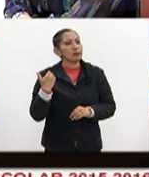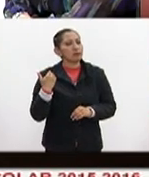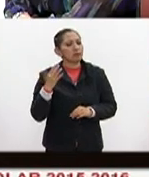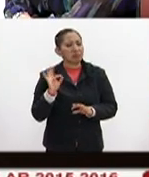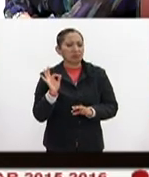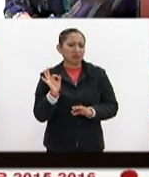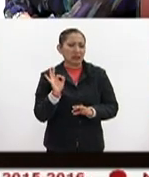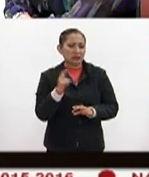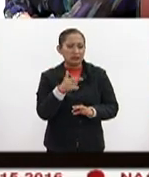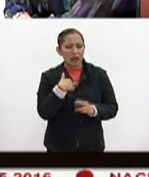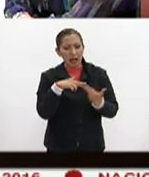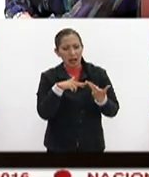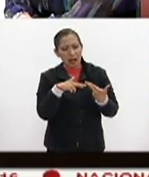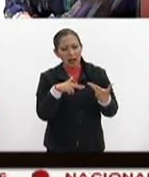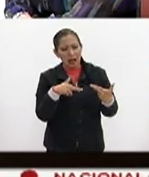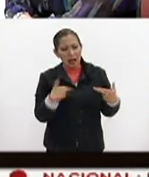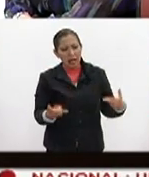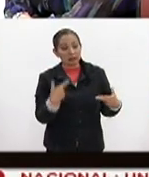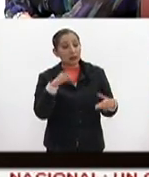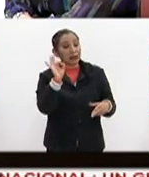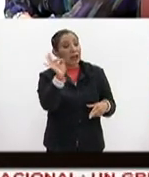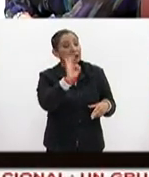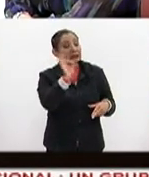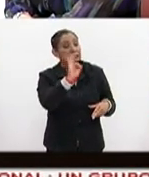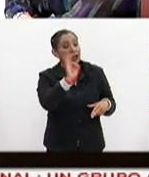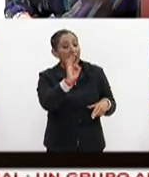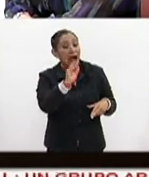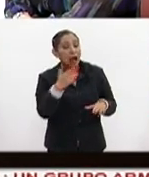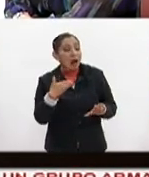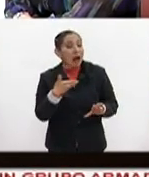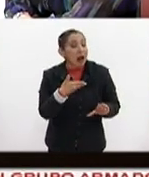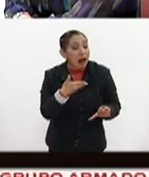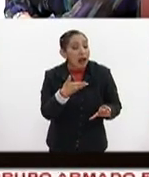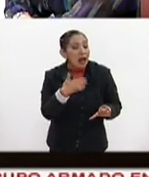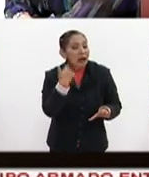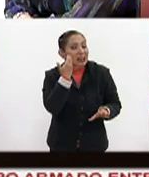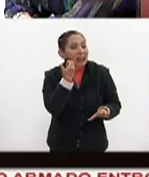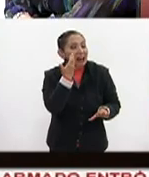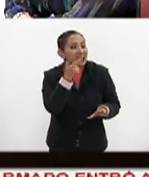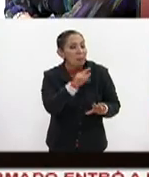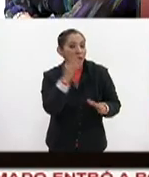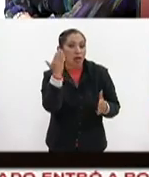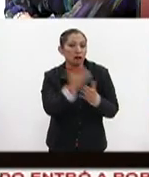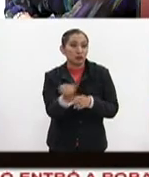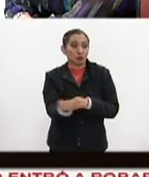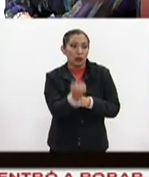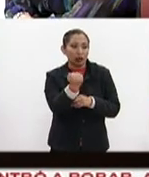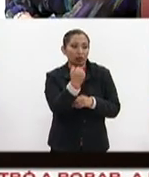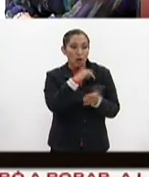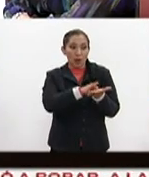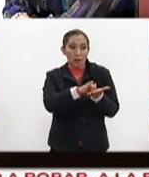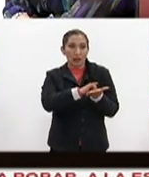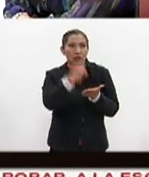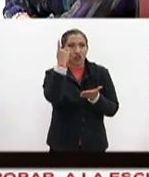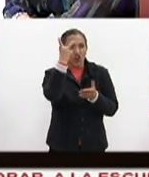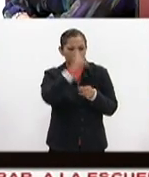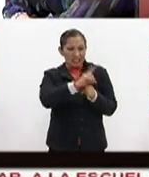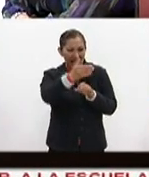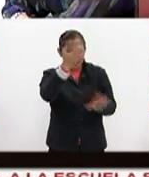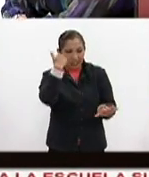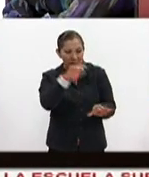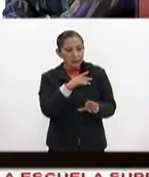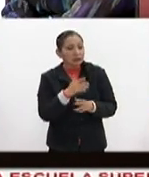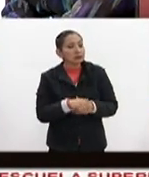tal vez podríamos relacionarlo con el presunto atentado que fue evitado afortunadamente en Nueva York hace un par de